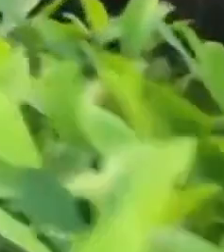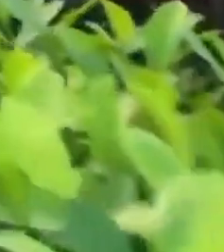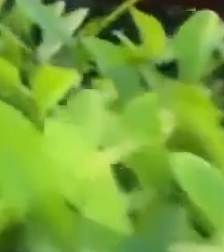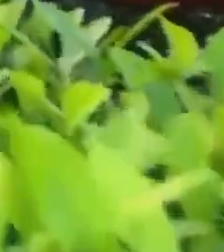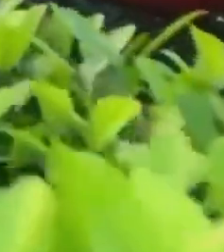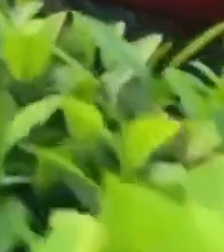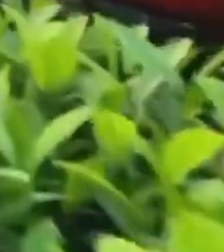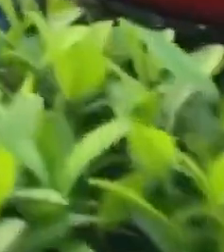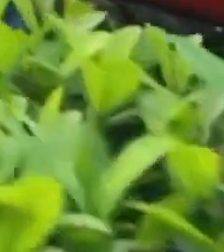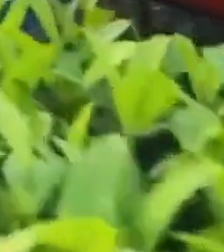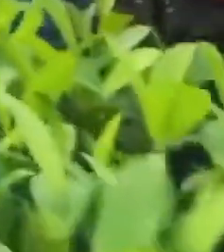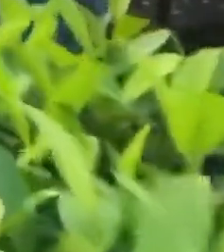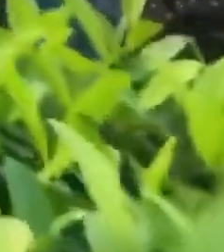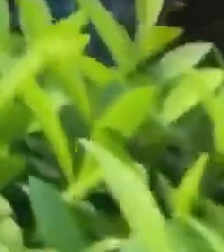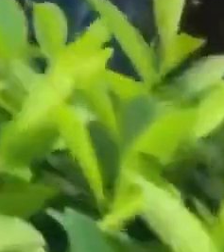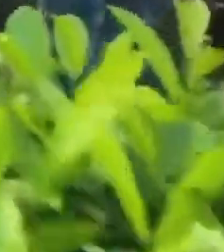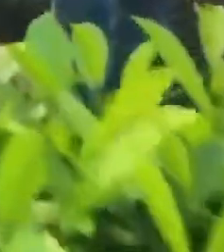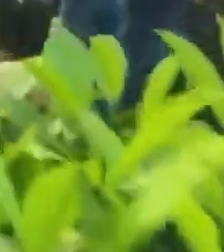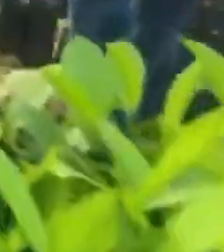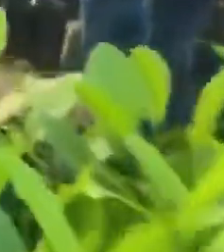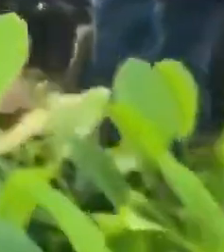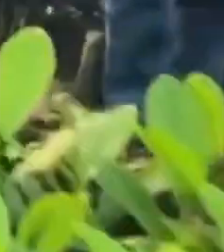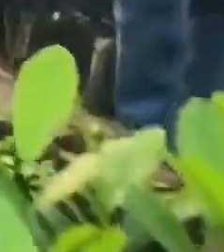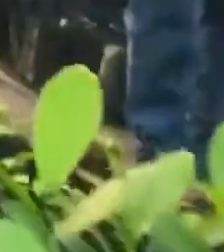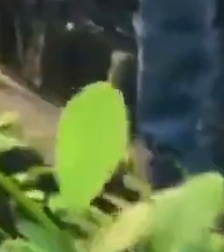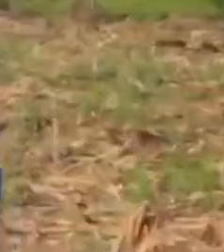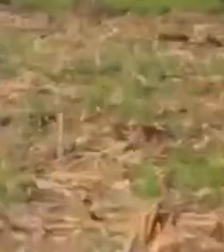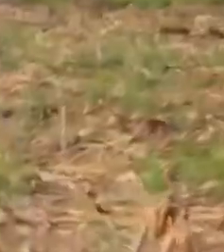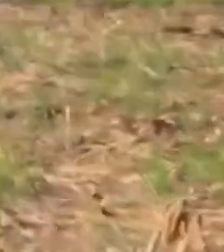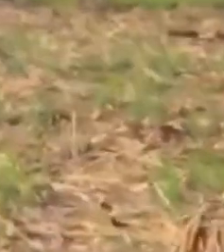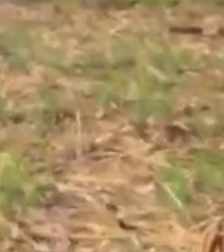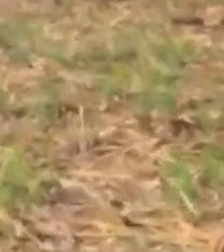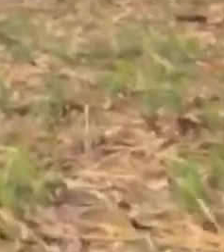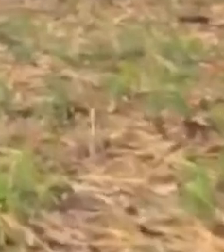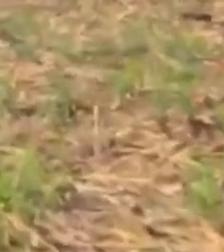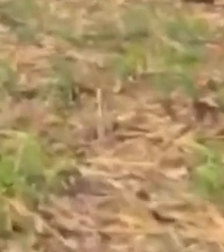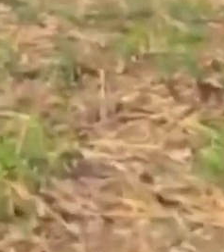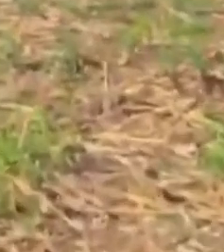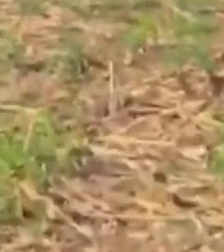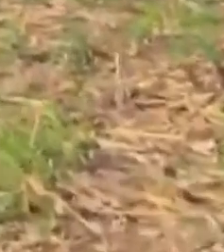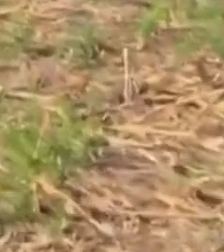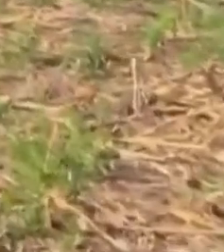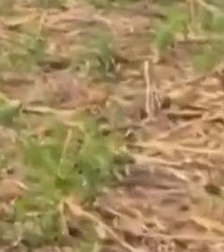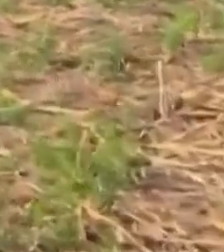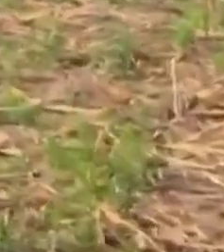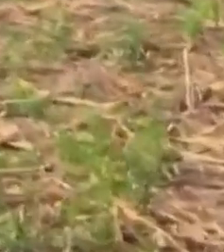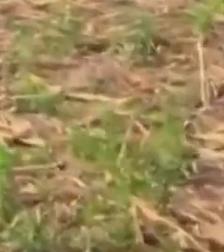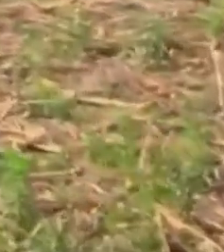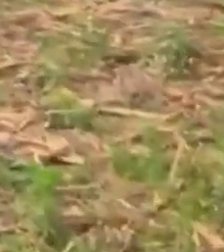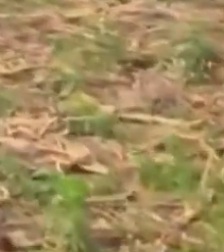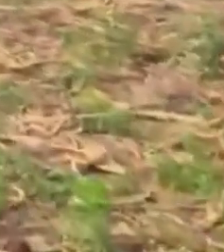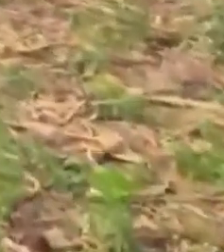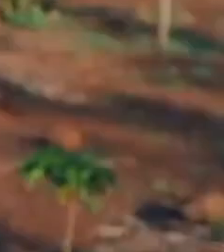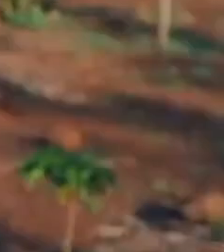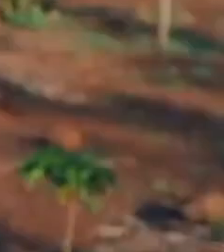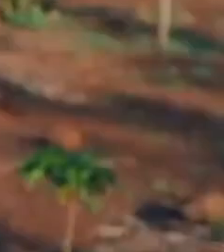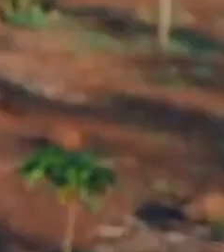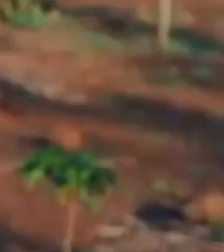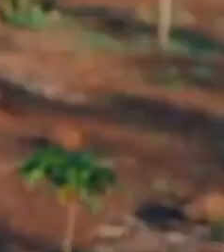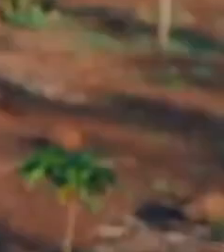programa le va a beneficiar a todo el pueblo, porque es un programa que nadie lo esperaba. Y pues ahorita, mira, el programa ya